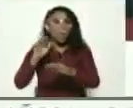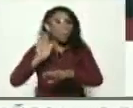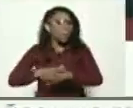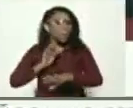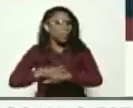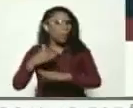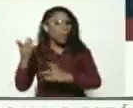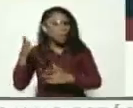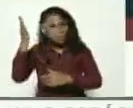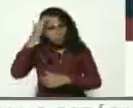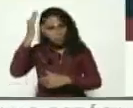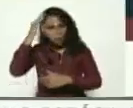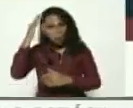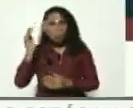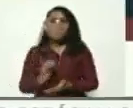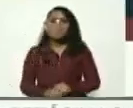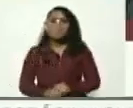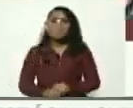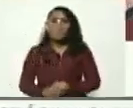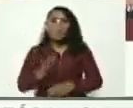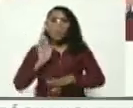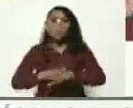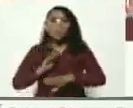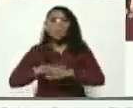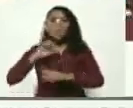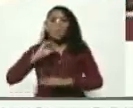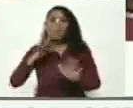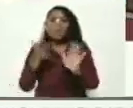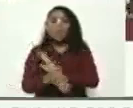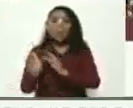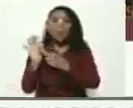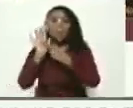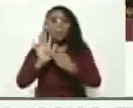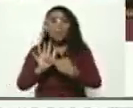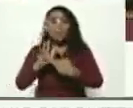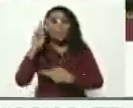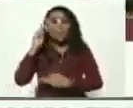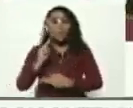saben lo que históricamente representa Bolívar.